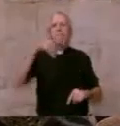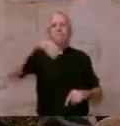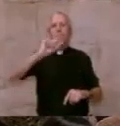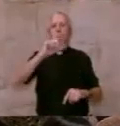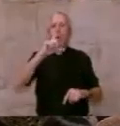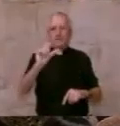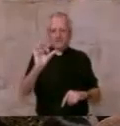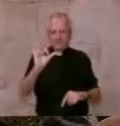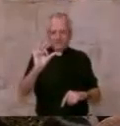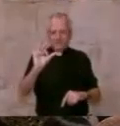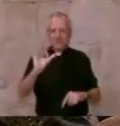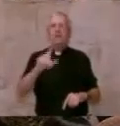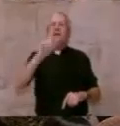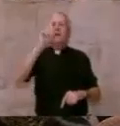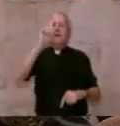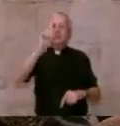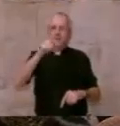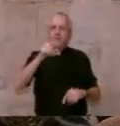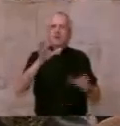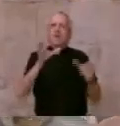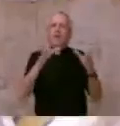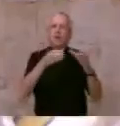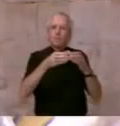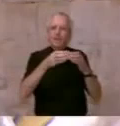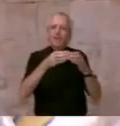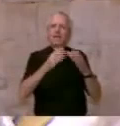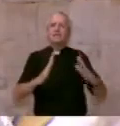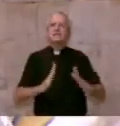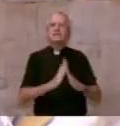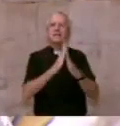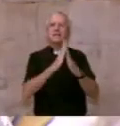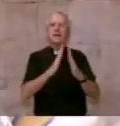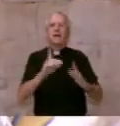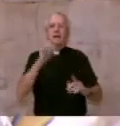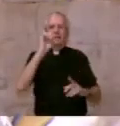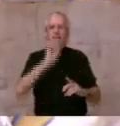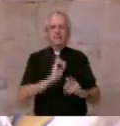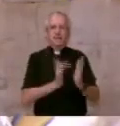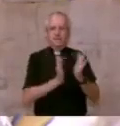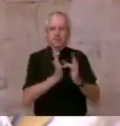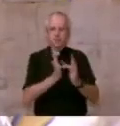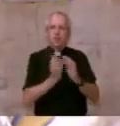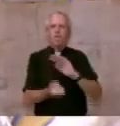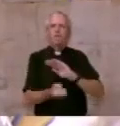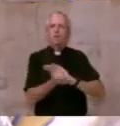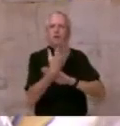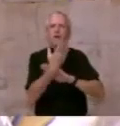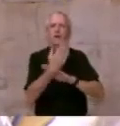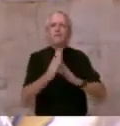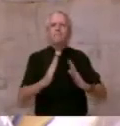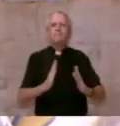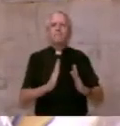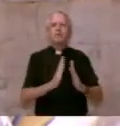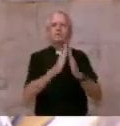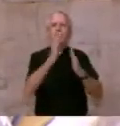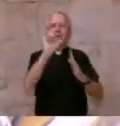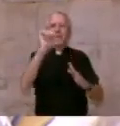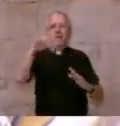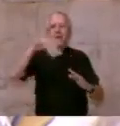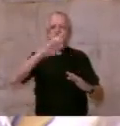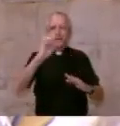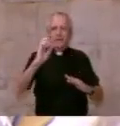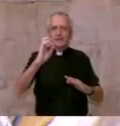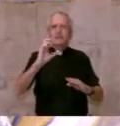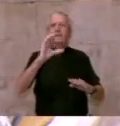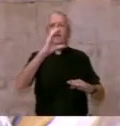la Compañía de Santa Teresa de Jesús, fundada en 1877 por San Enrique de Ossó y Cervelló; y